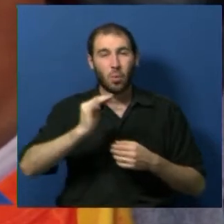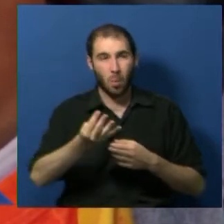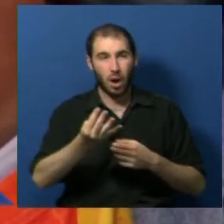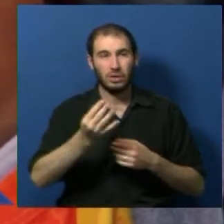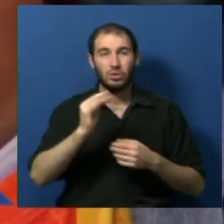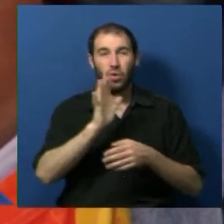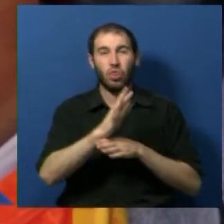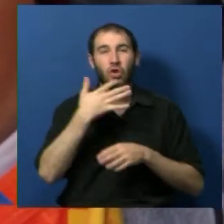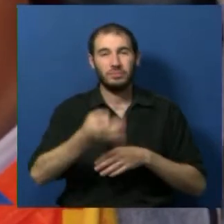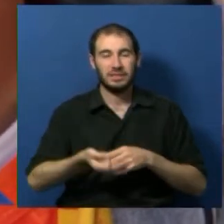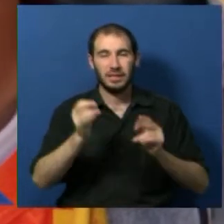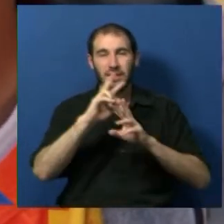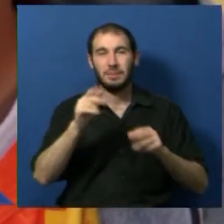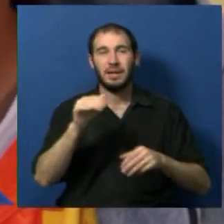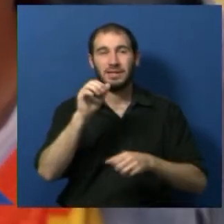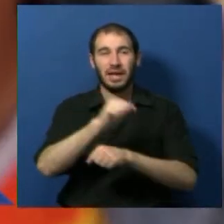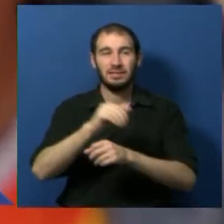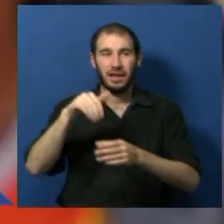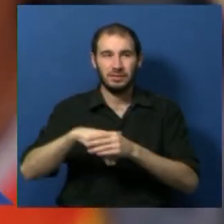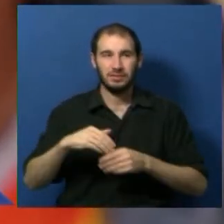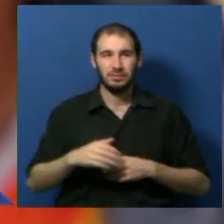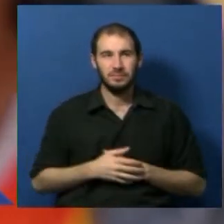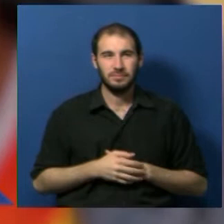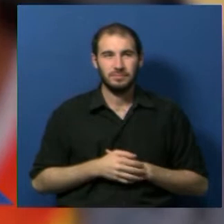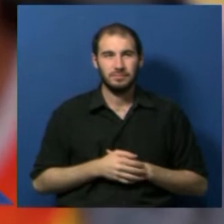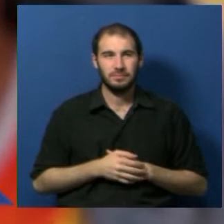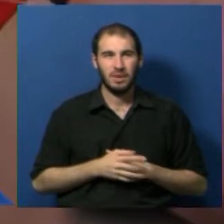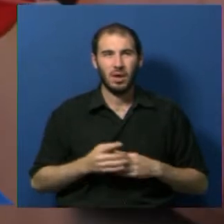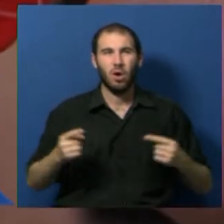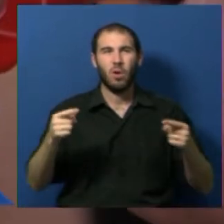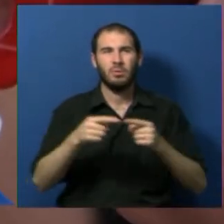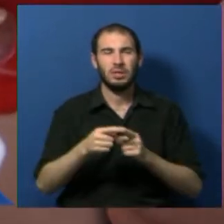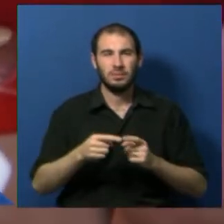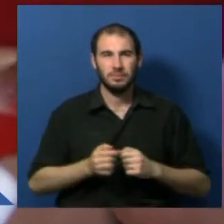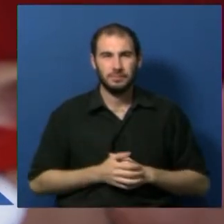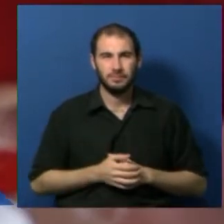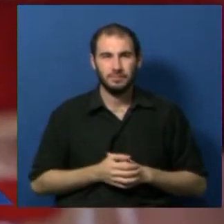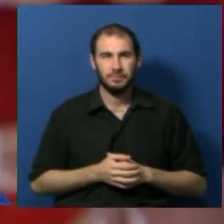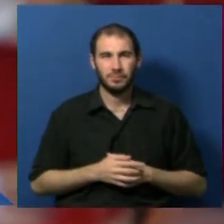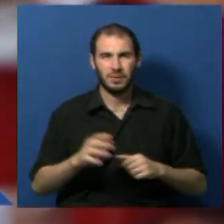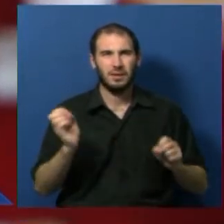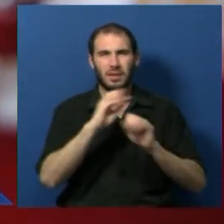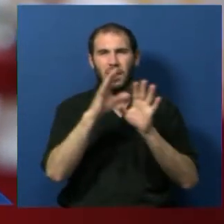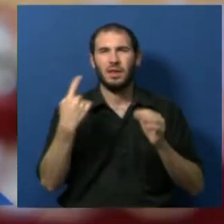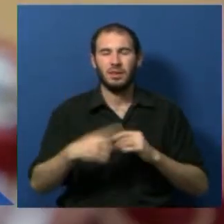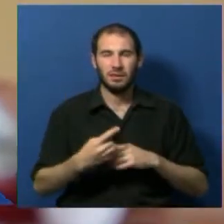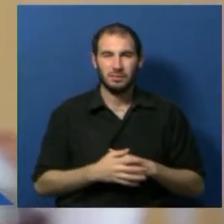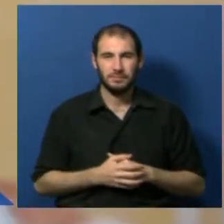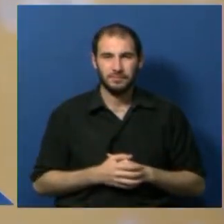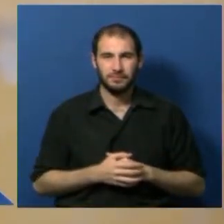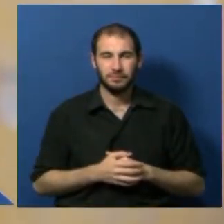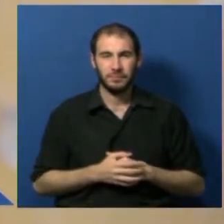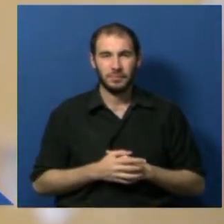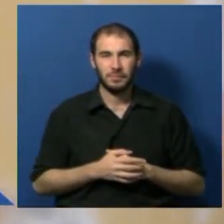es el cuarto documental sobre la vida en las cárceles. Y el objetivo claramente es